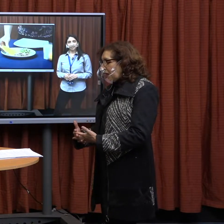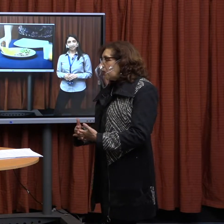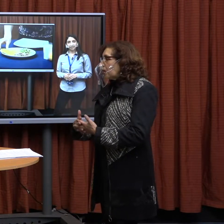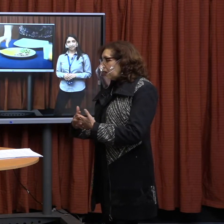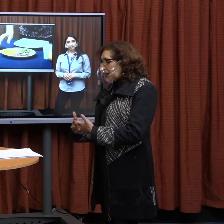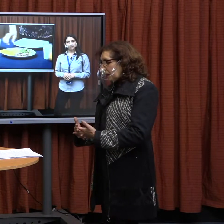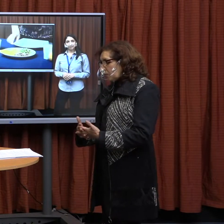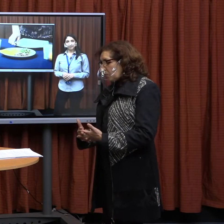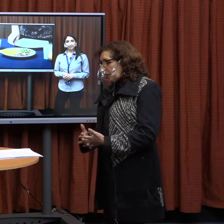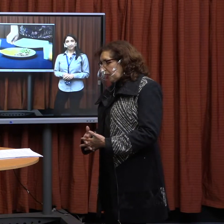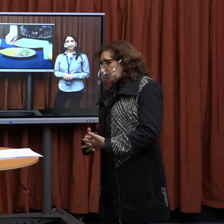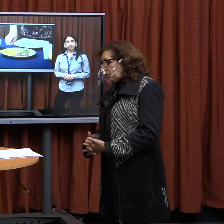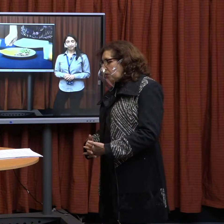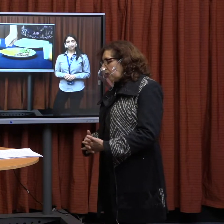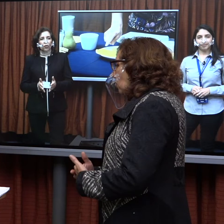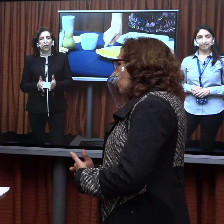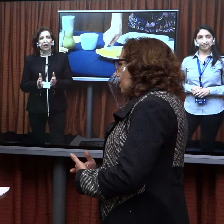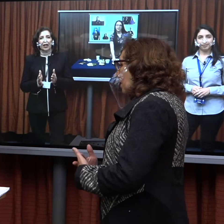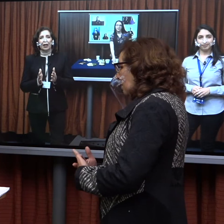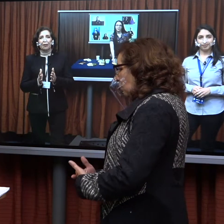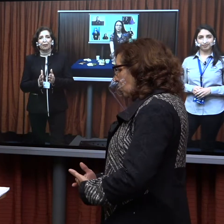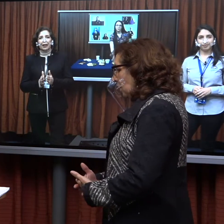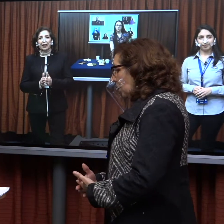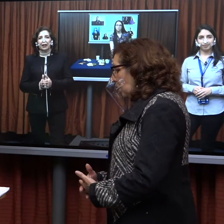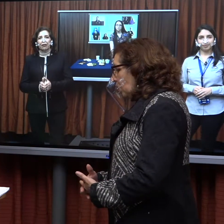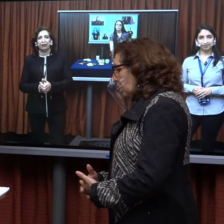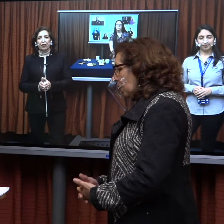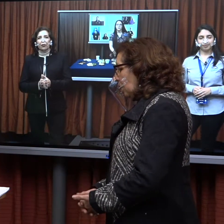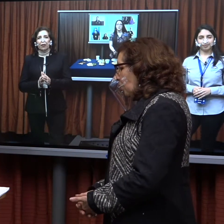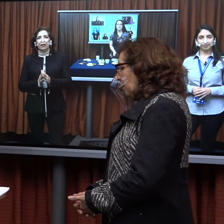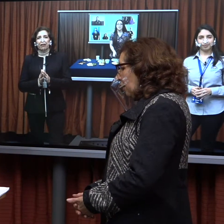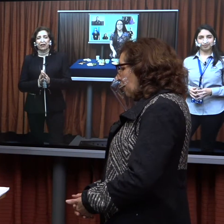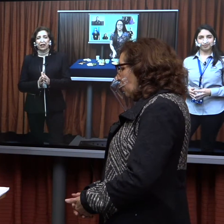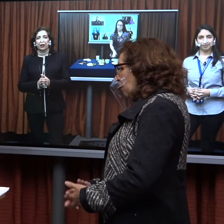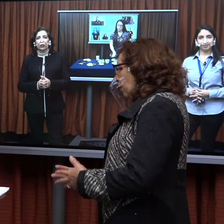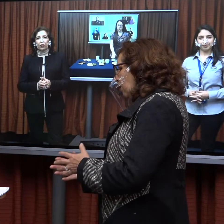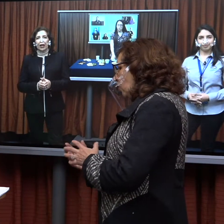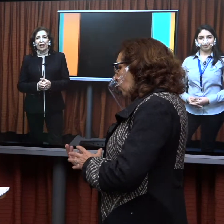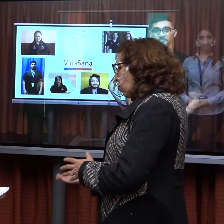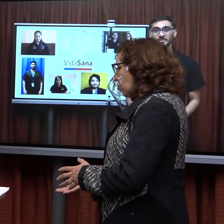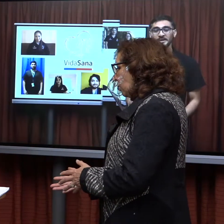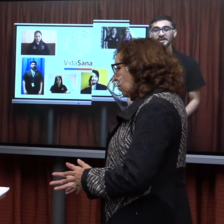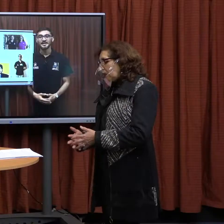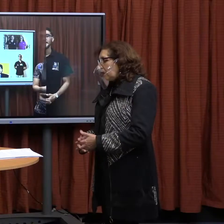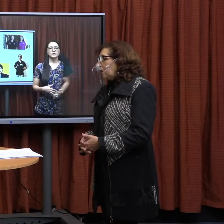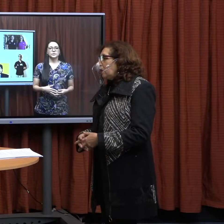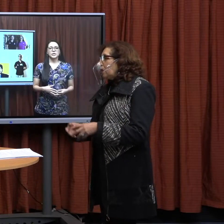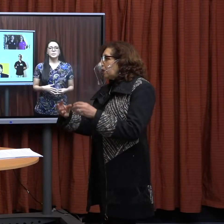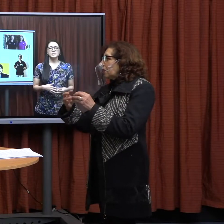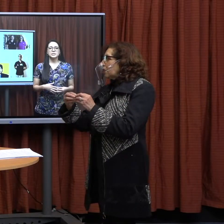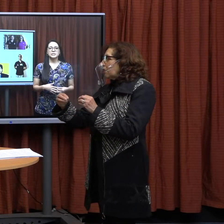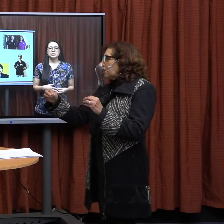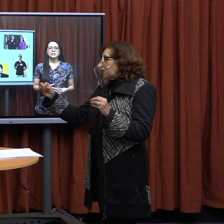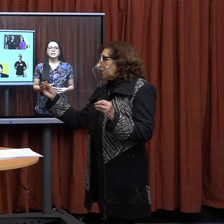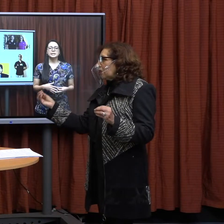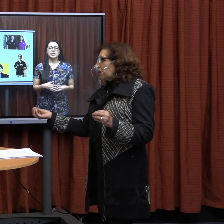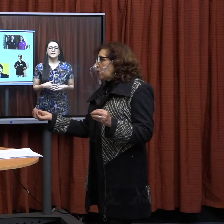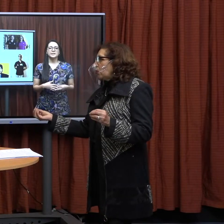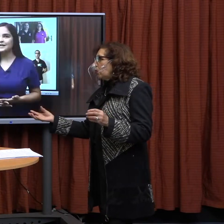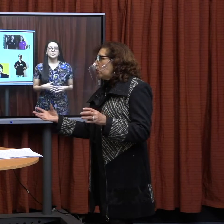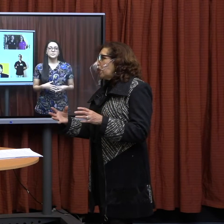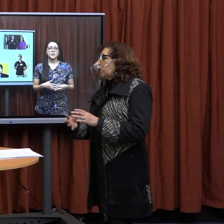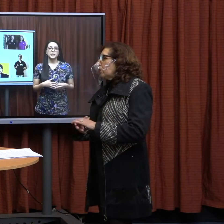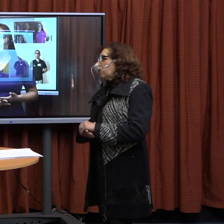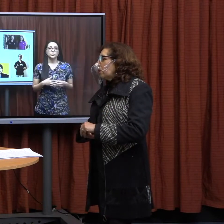optimizar los canales de comunicación y toma de decisiones de los equipos de trabajo HPV 1 y 2 y establecer el